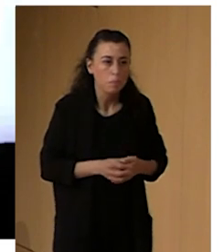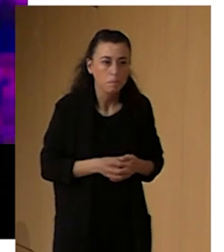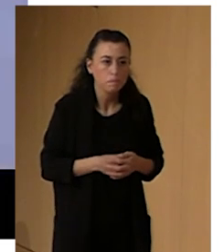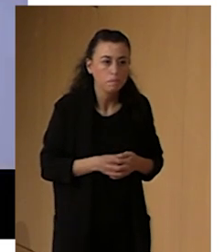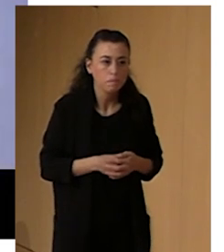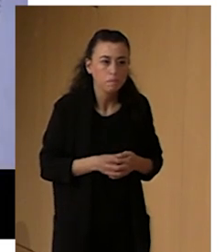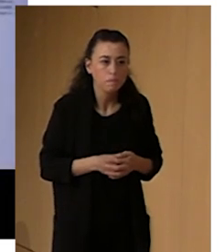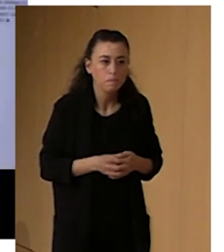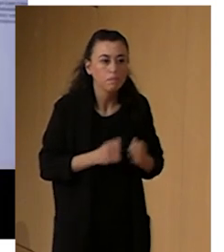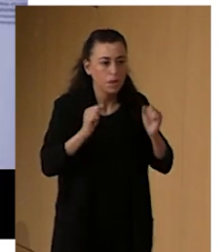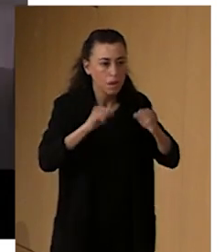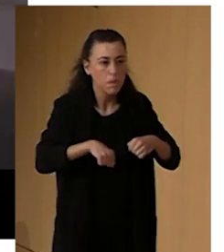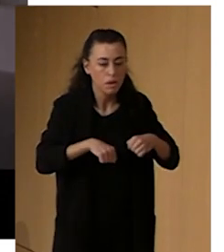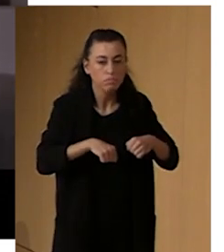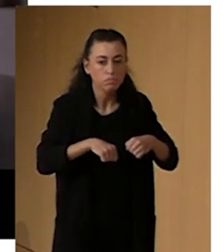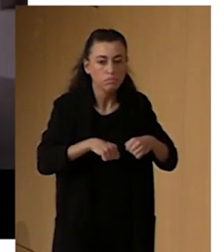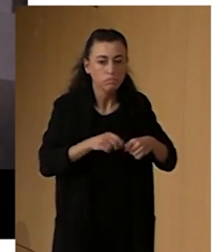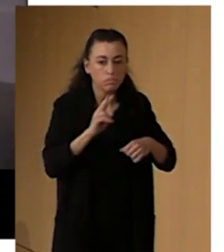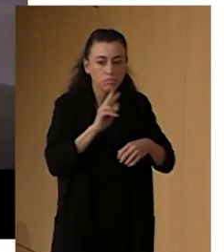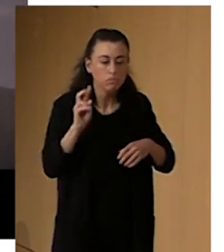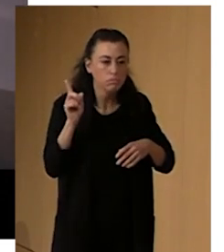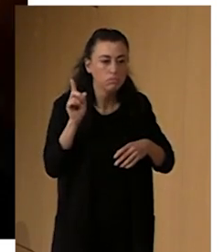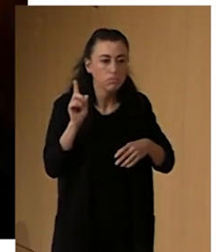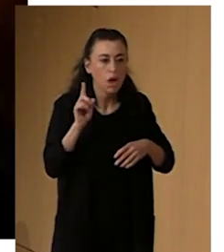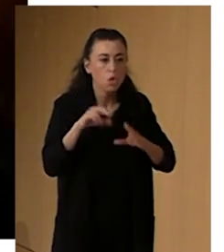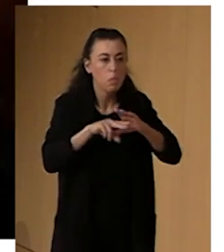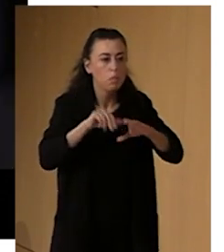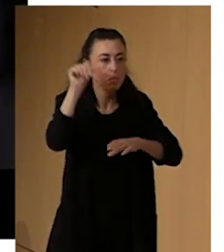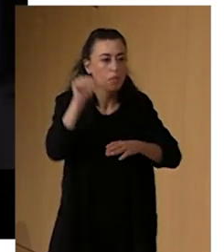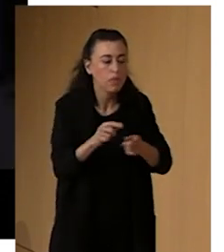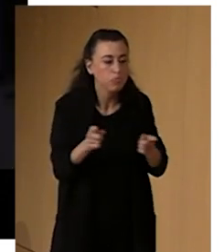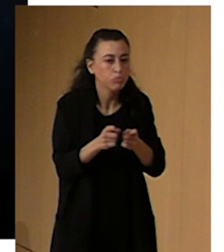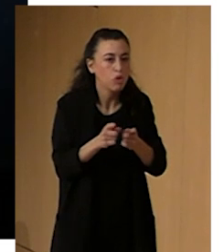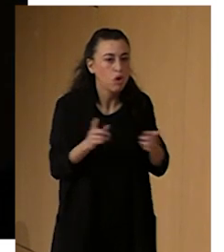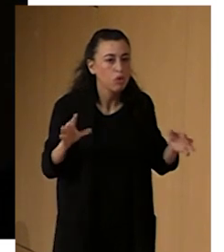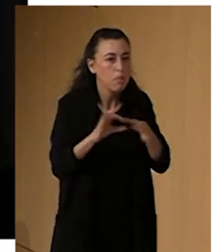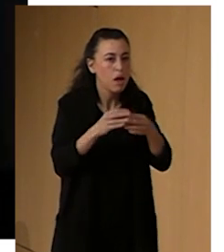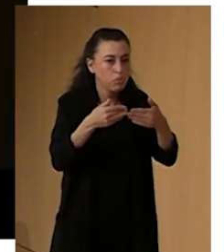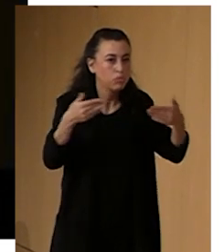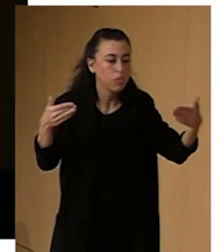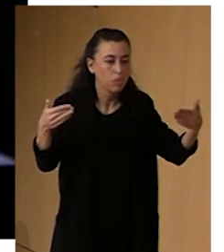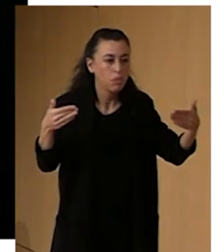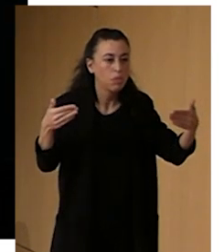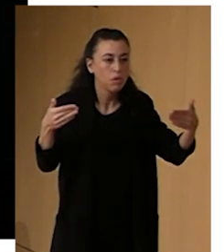ahora vale Ahí tenéis Bueno un pequeño vídeo de la exposición que es lo